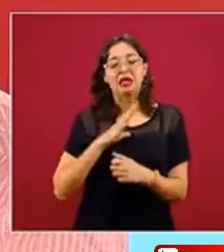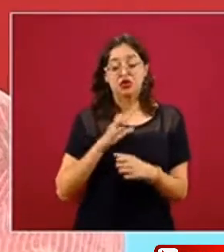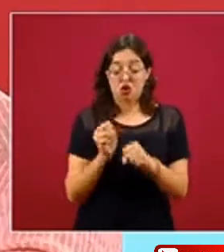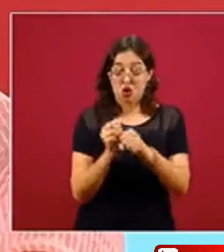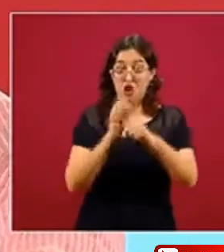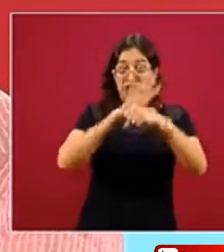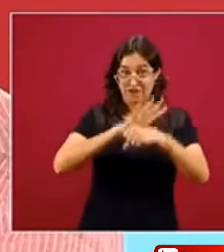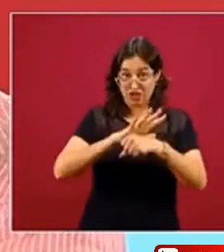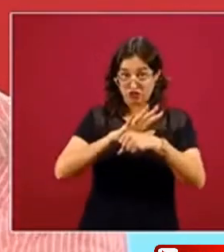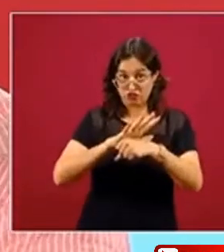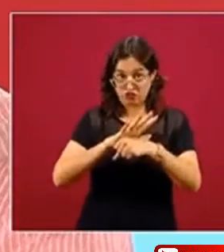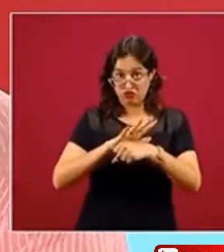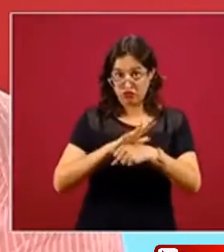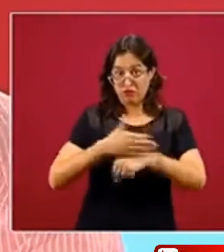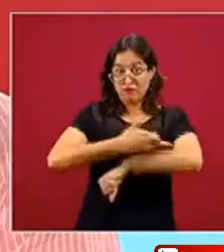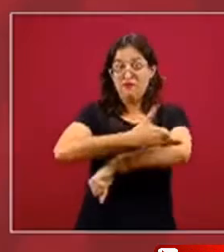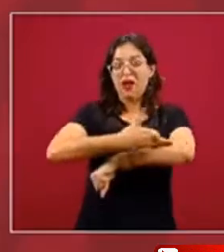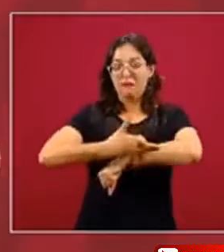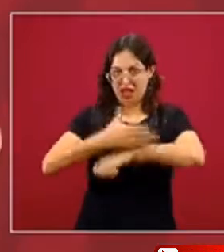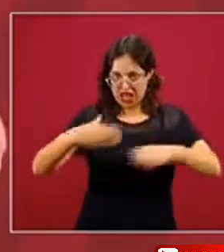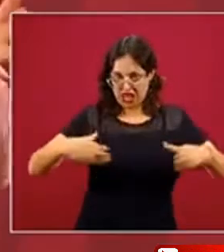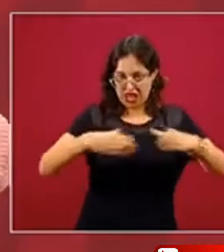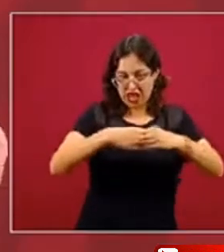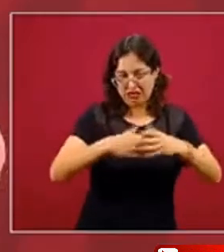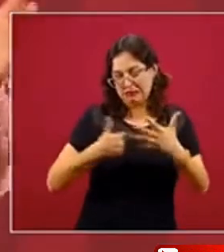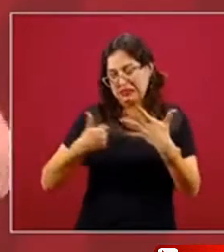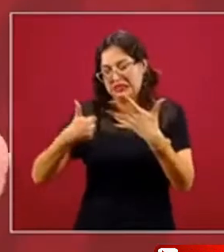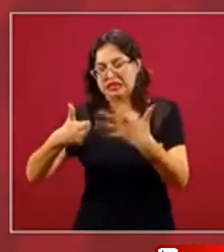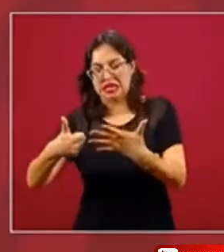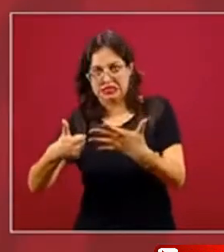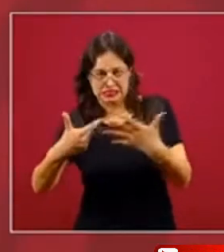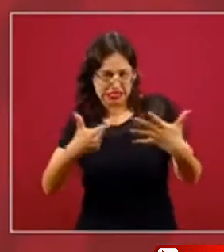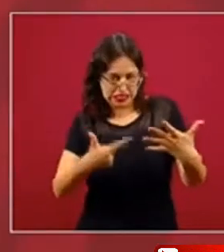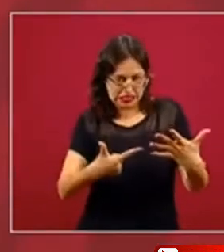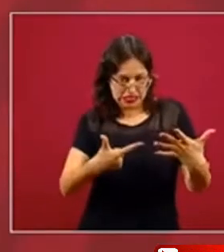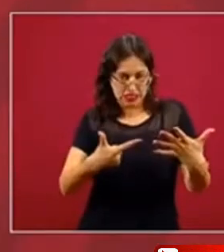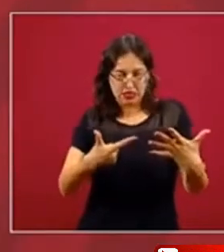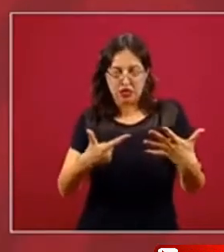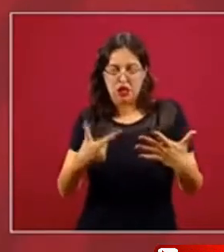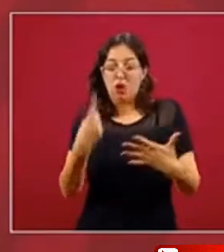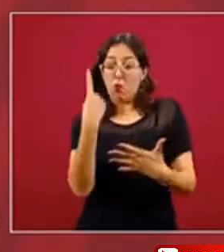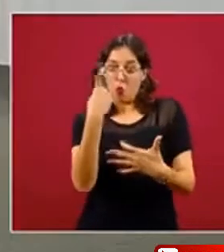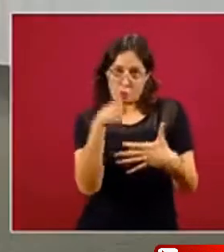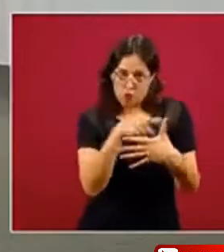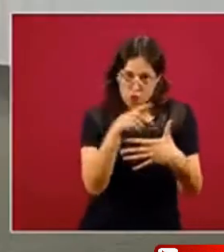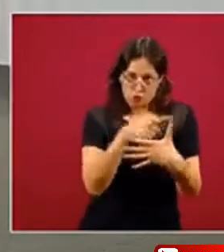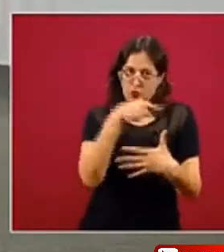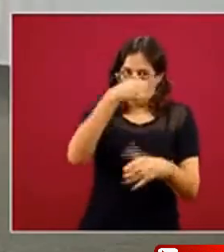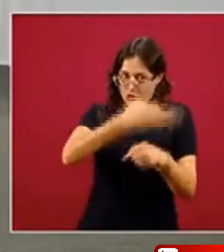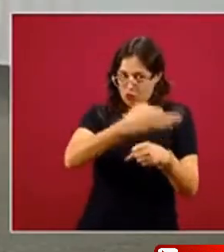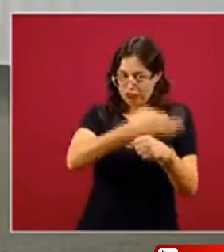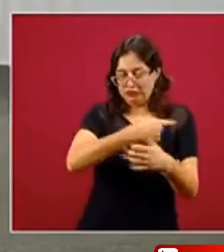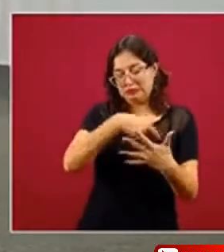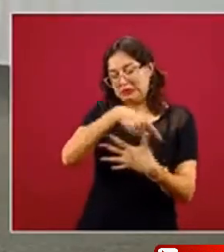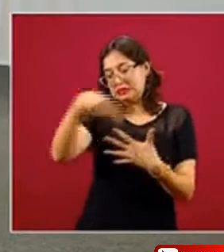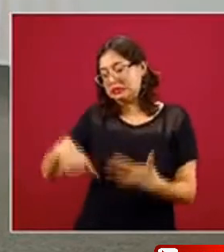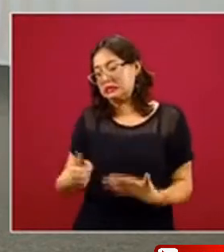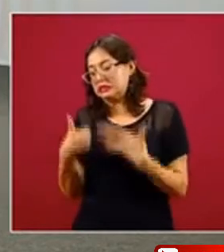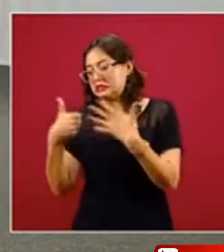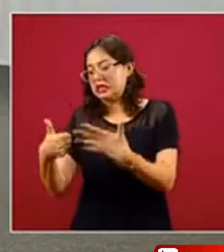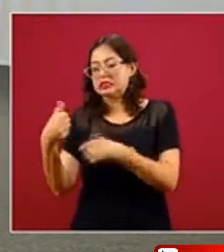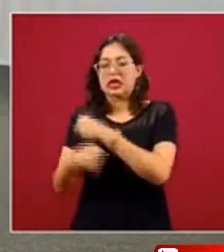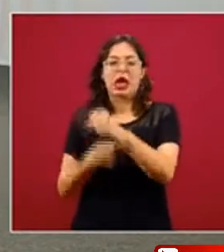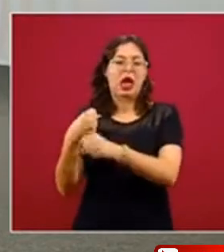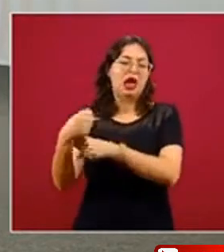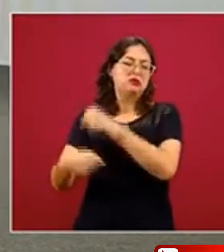coronavirus que causan enfermedad leve y que han estado desde hace decenas de años, algunos centenas posiblemente de